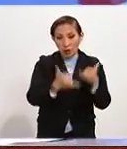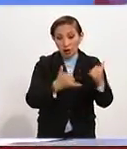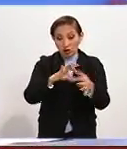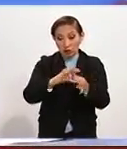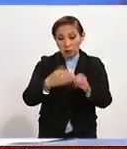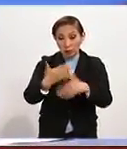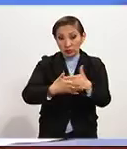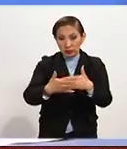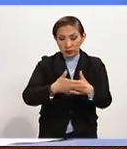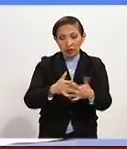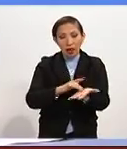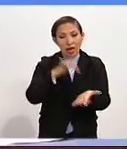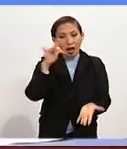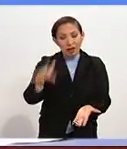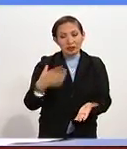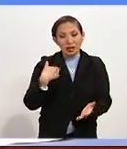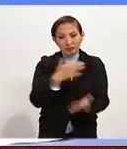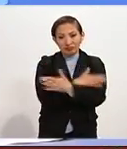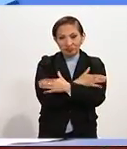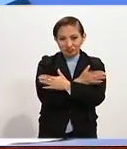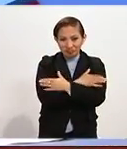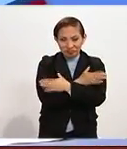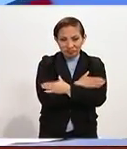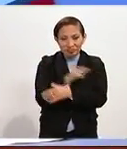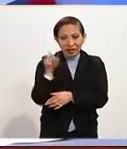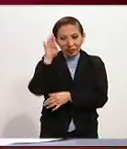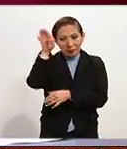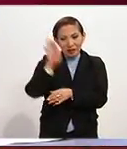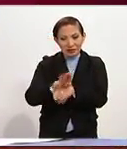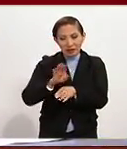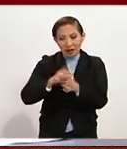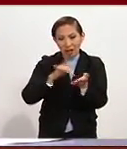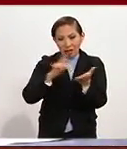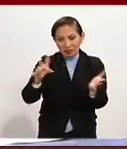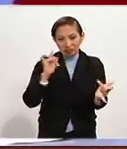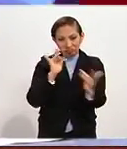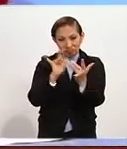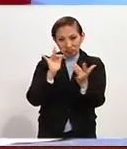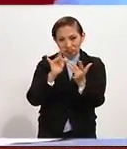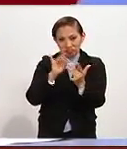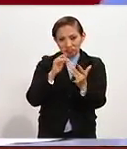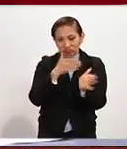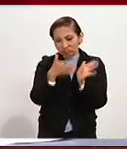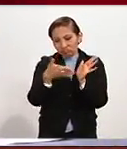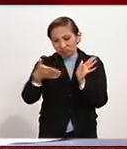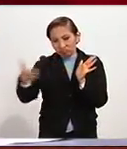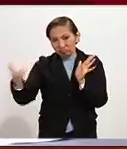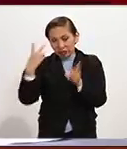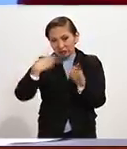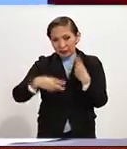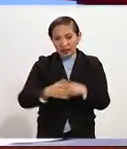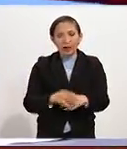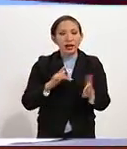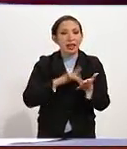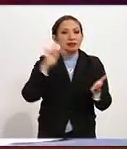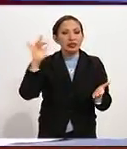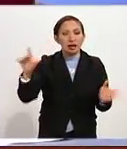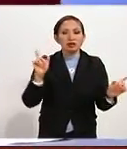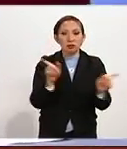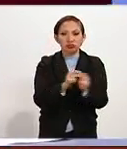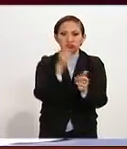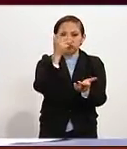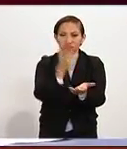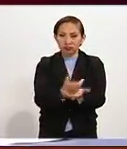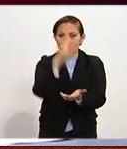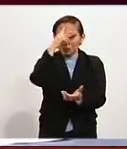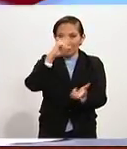Olímpicos. Muchísimas gracias, Heriberto Araujo. Te mandamos un fuerte abrazo hasta Brasil y gracias por haber estado con nosotros todo este proceso y en los que vienen. Gracias. Vamos a un